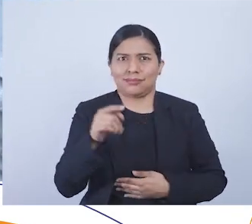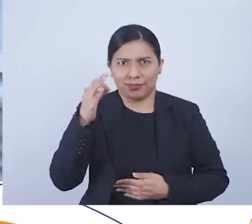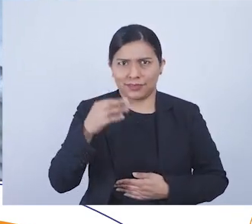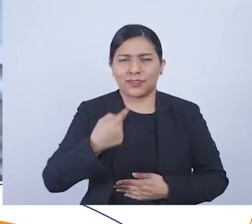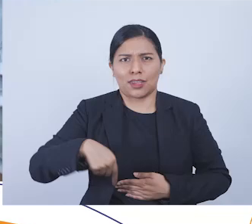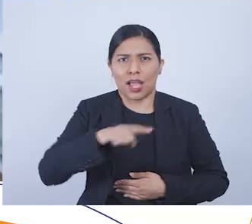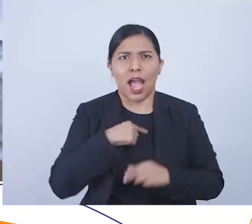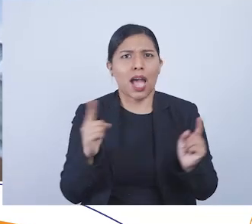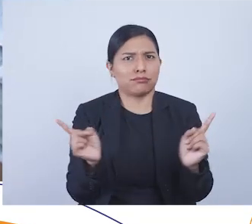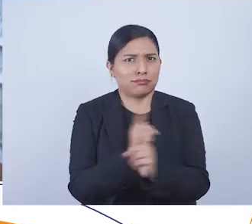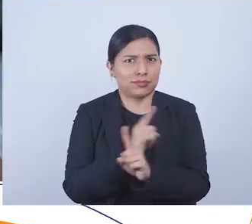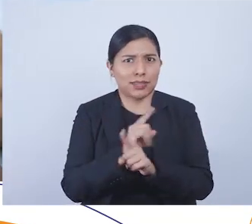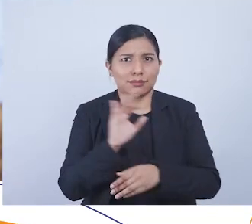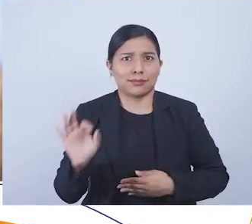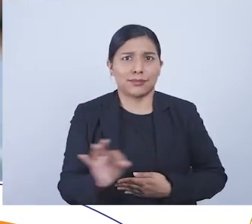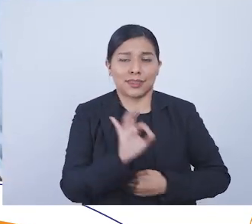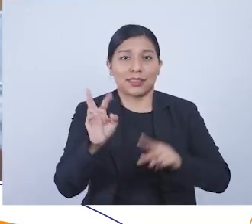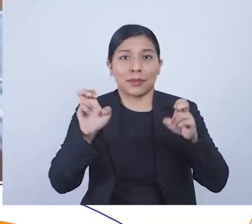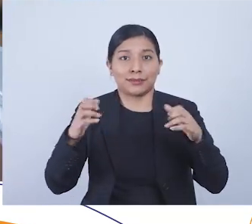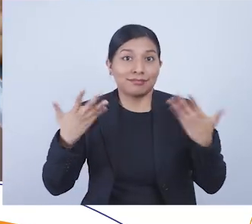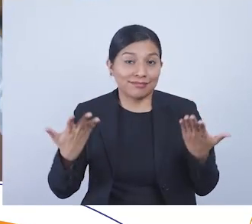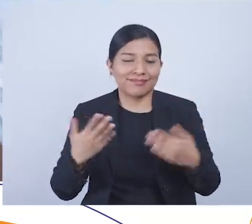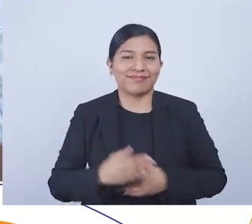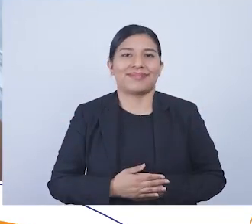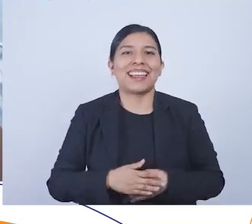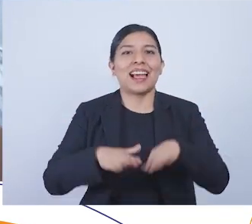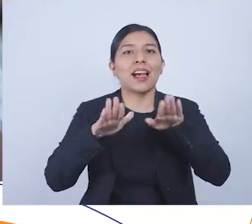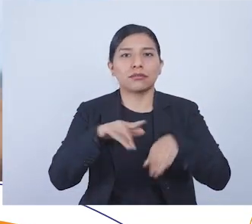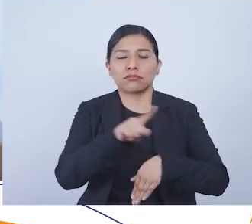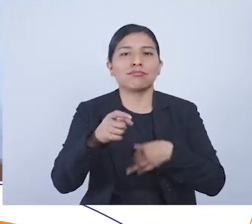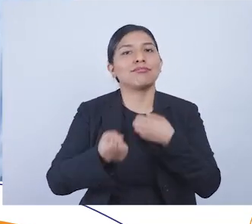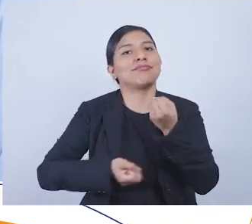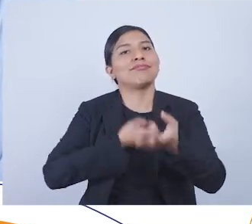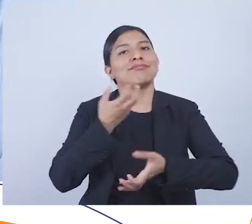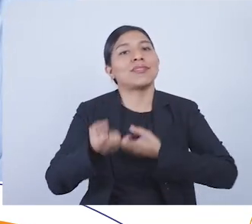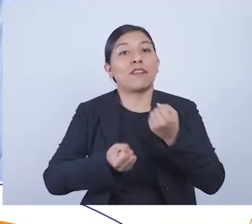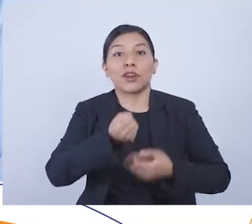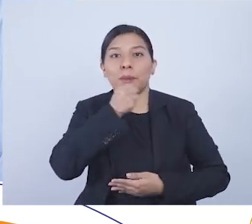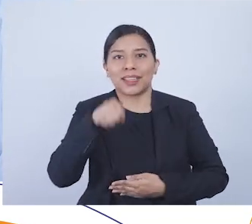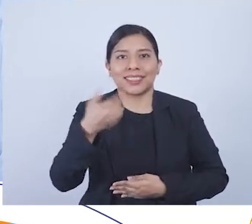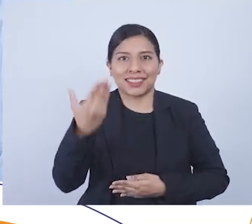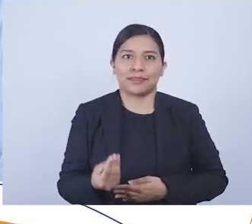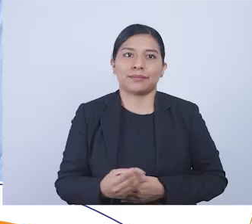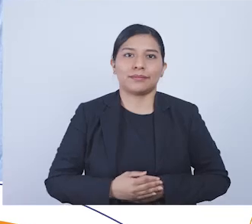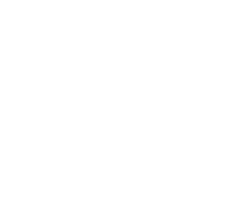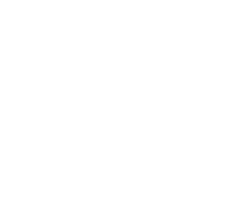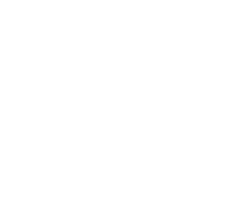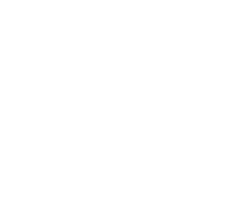mejorando dentro del área de educación física. Gracias por haber compartido con nosotros en este día.